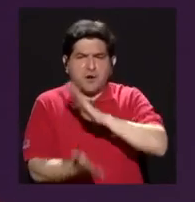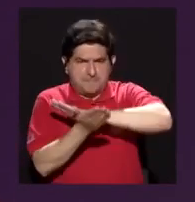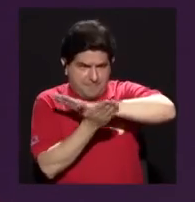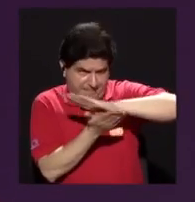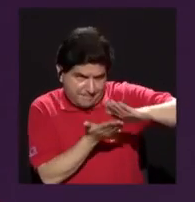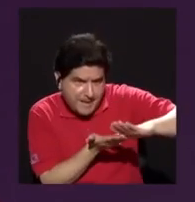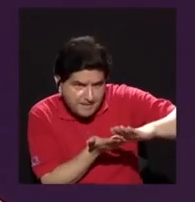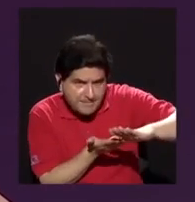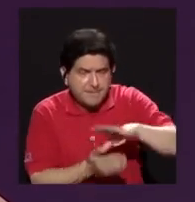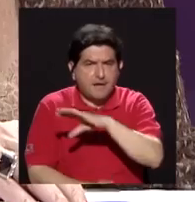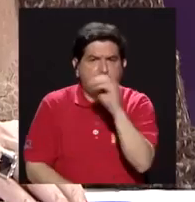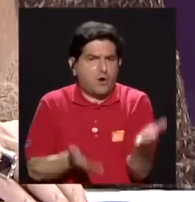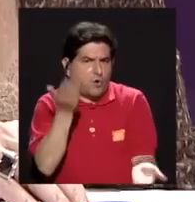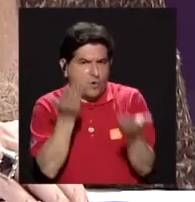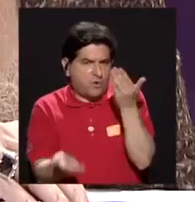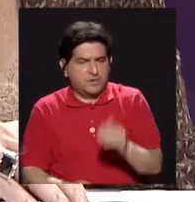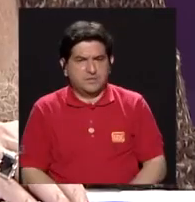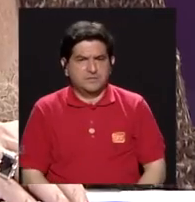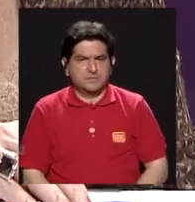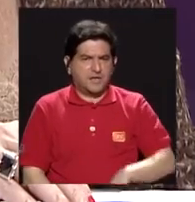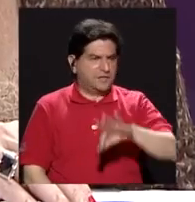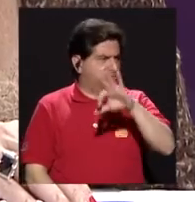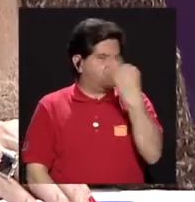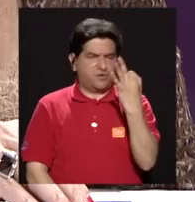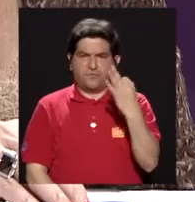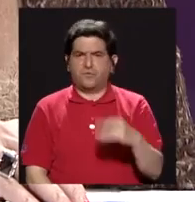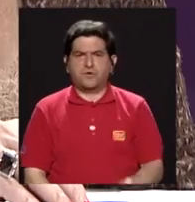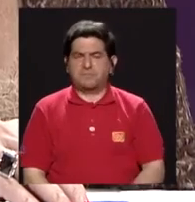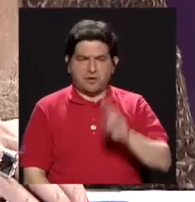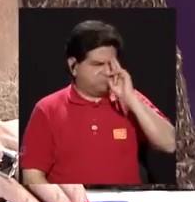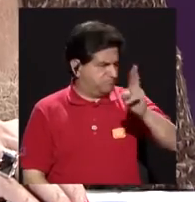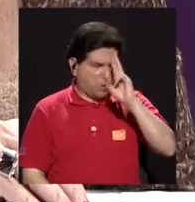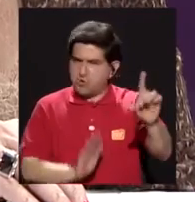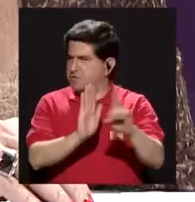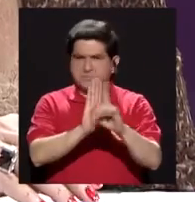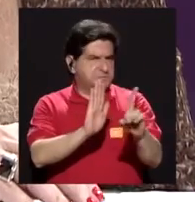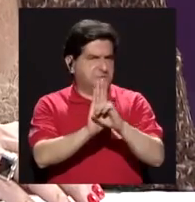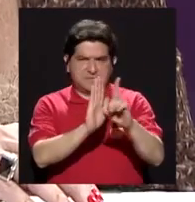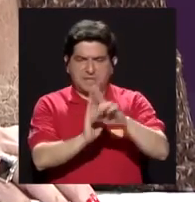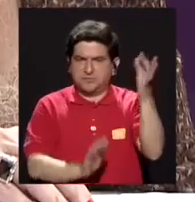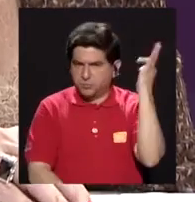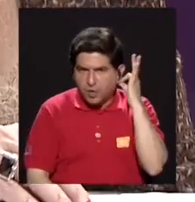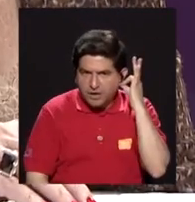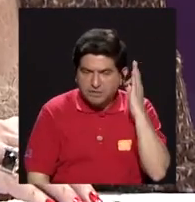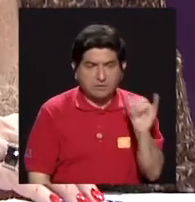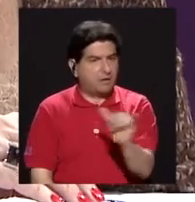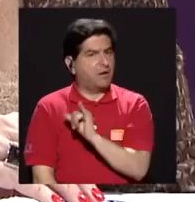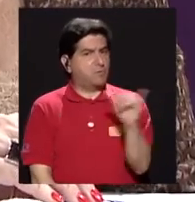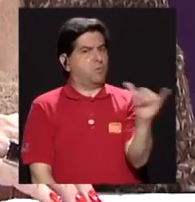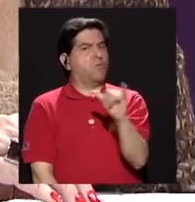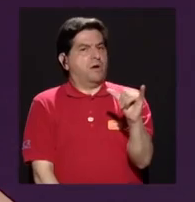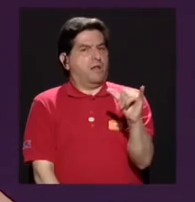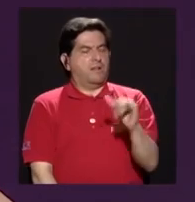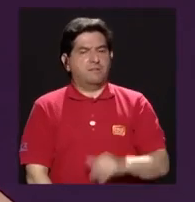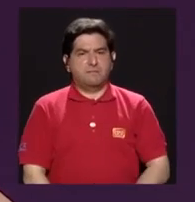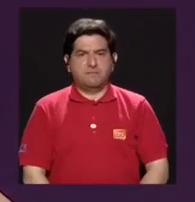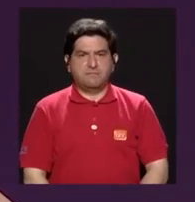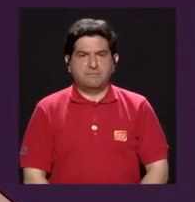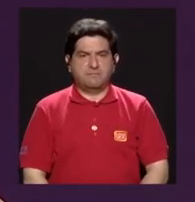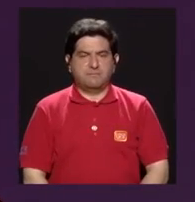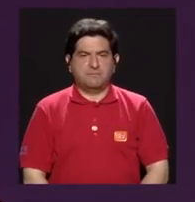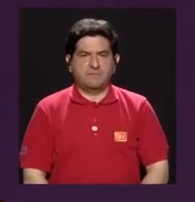de formas en la que no realmente respetan sus derechos como mujeres sino también de